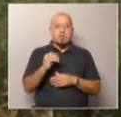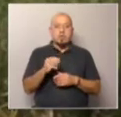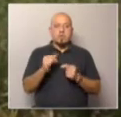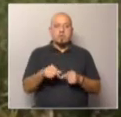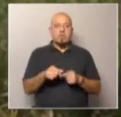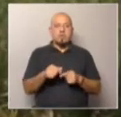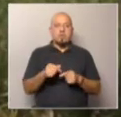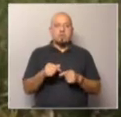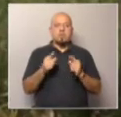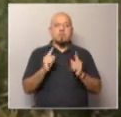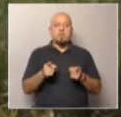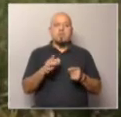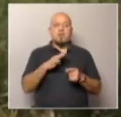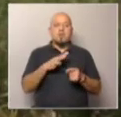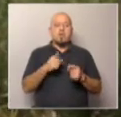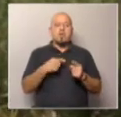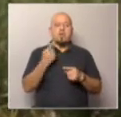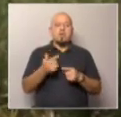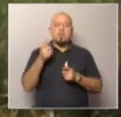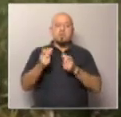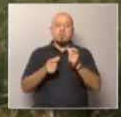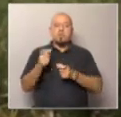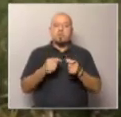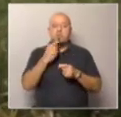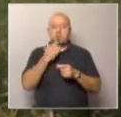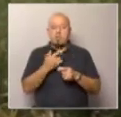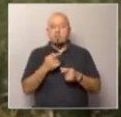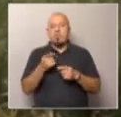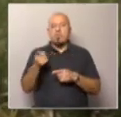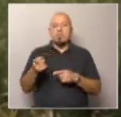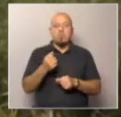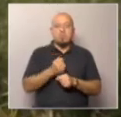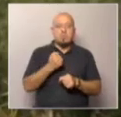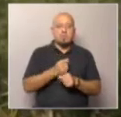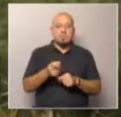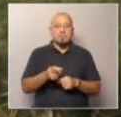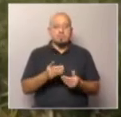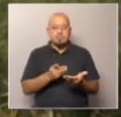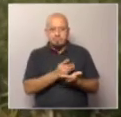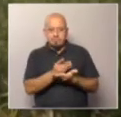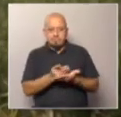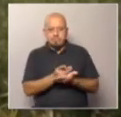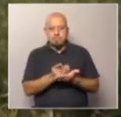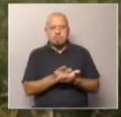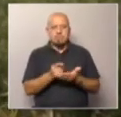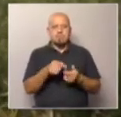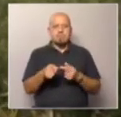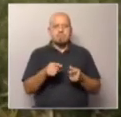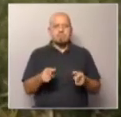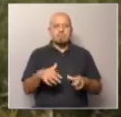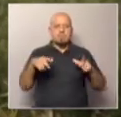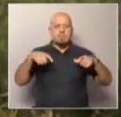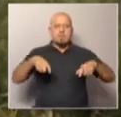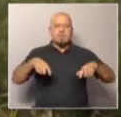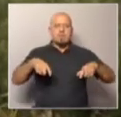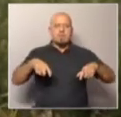En este marco también hay otros actores involucrados, por ejemplo, trabajaron en el diseño que se va a hacer alrededor de toda esta cancha que